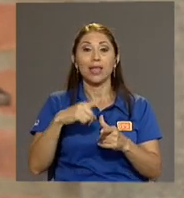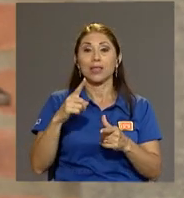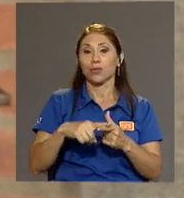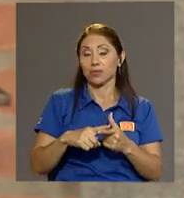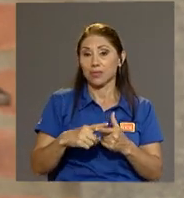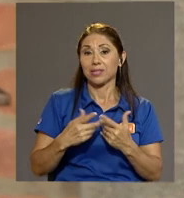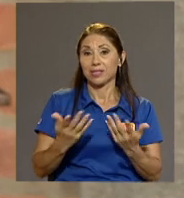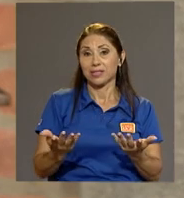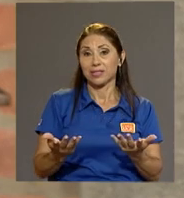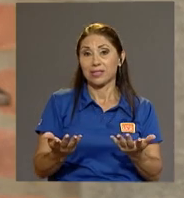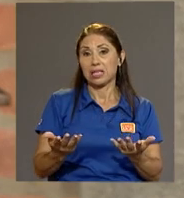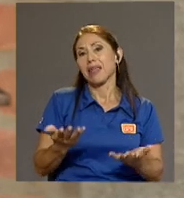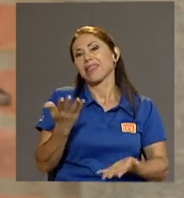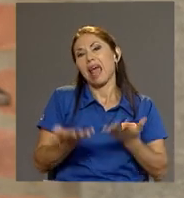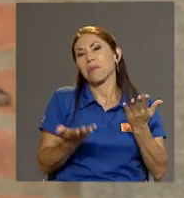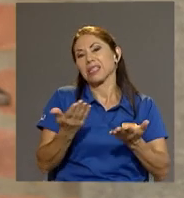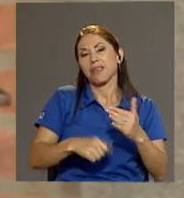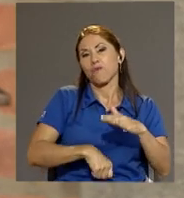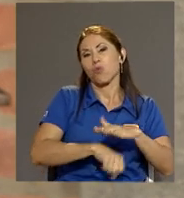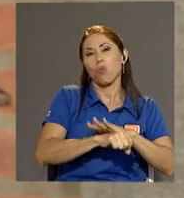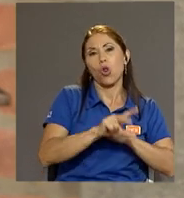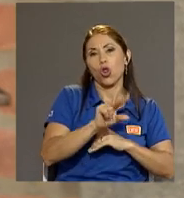de, tal vez en fútbol no, pero